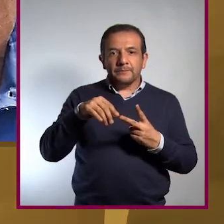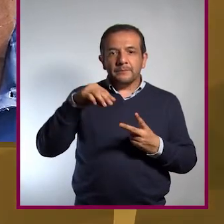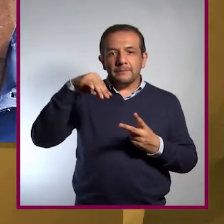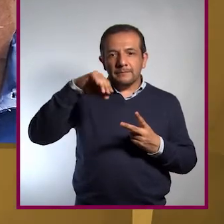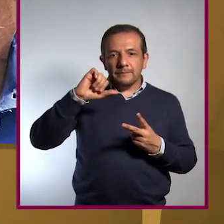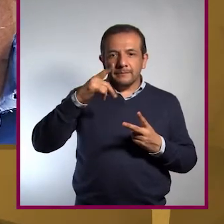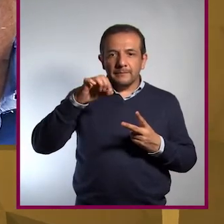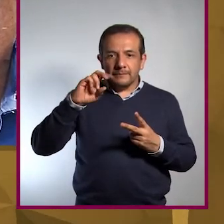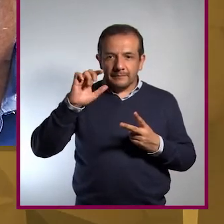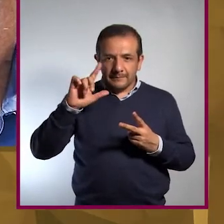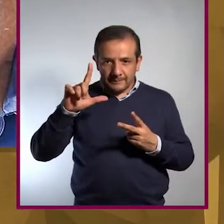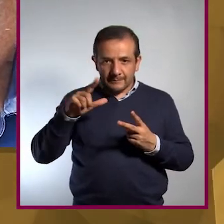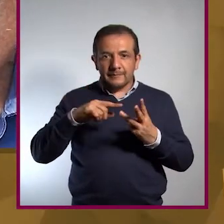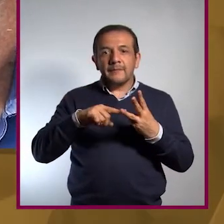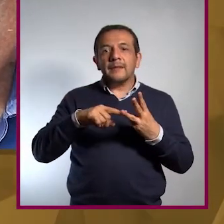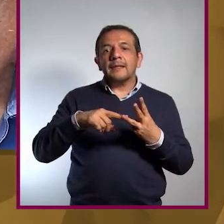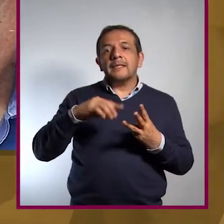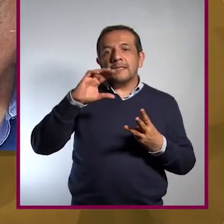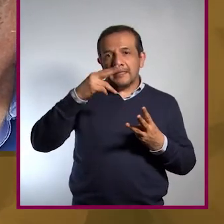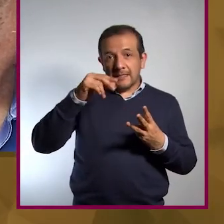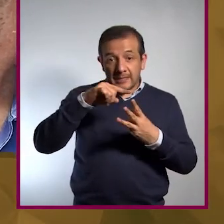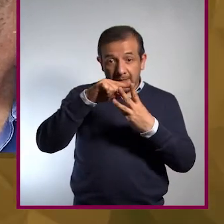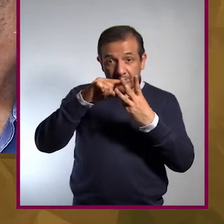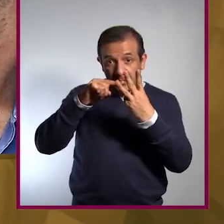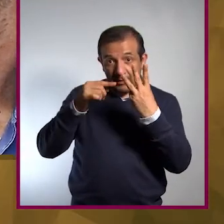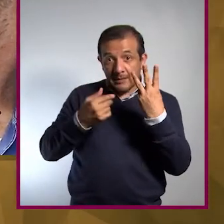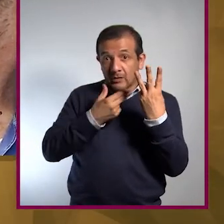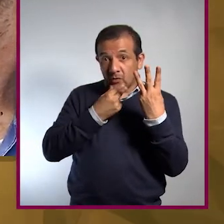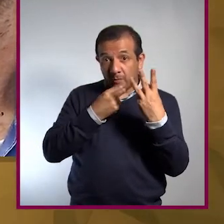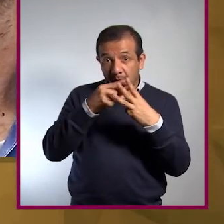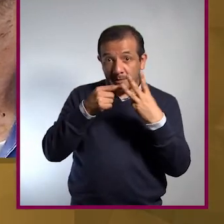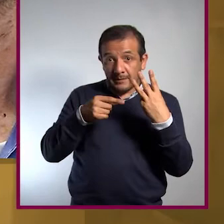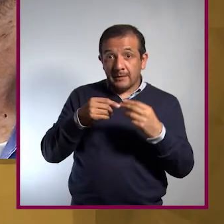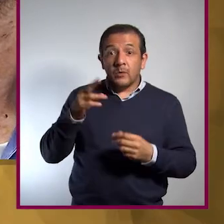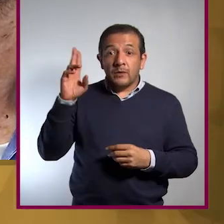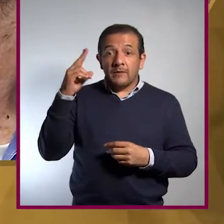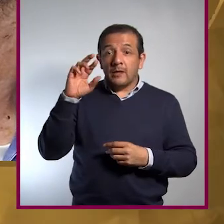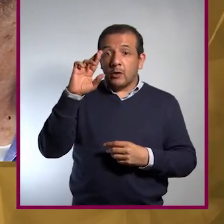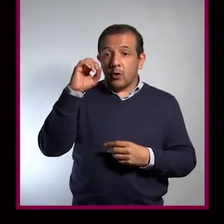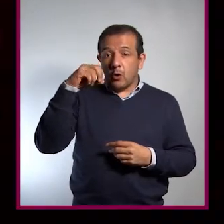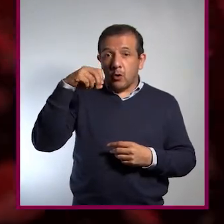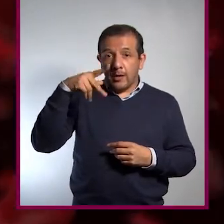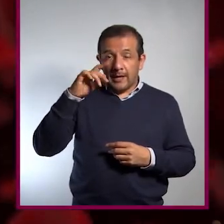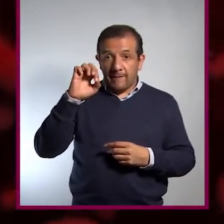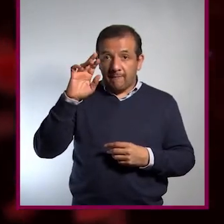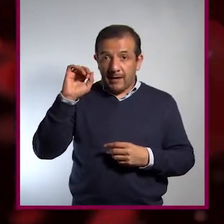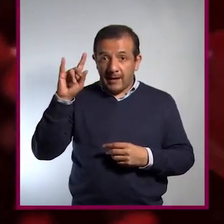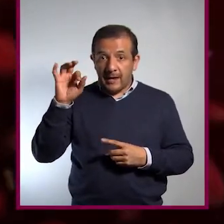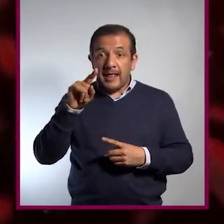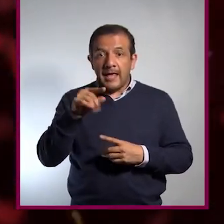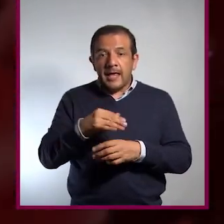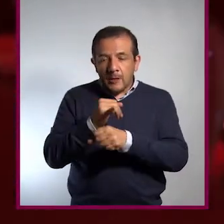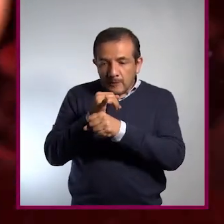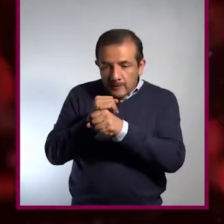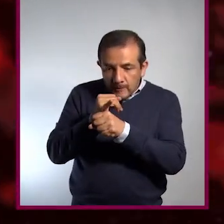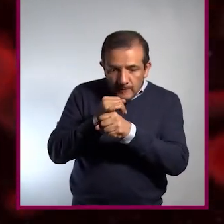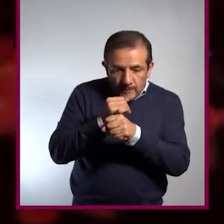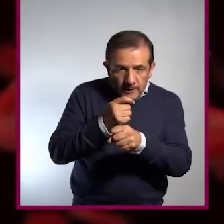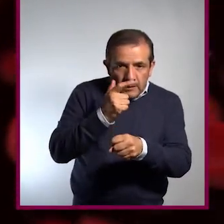Alter, Michael Houghton y Charles M. Rice de la Universidad de Rockefeller recibieron